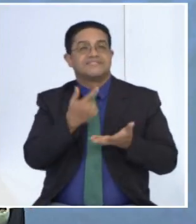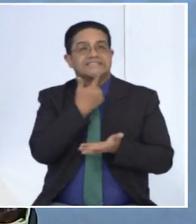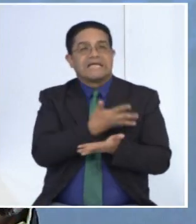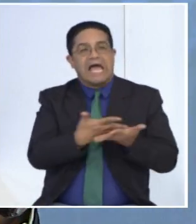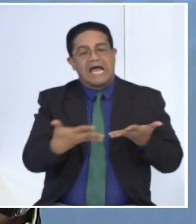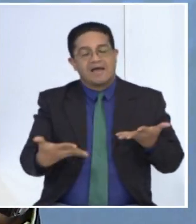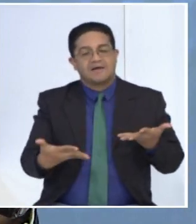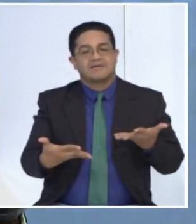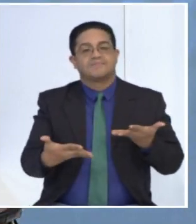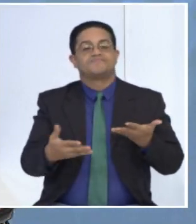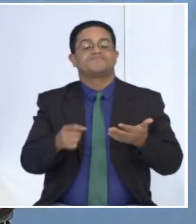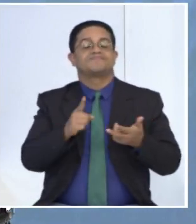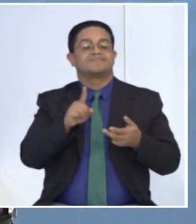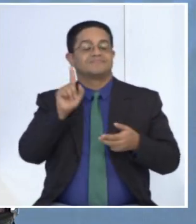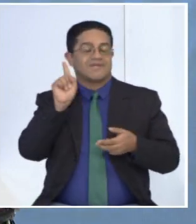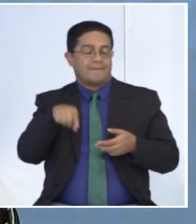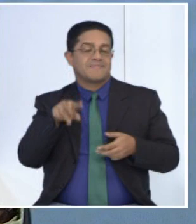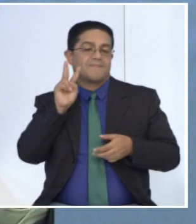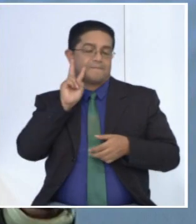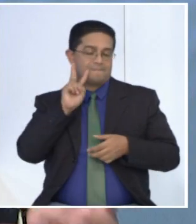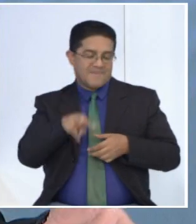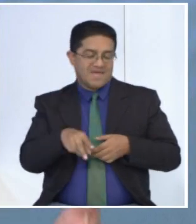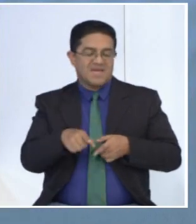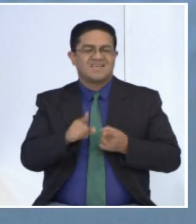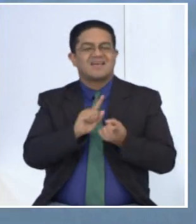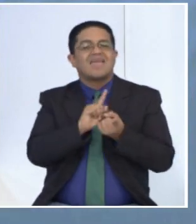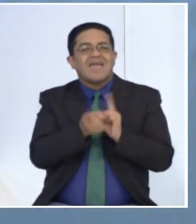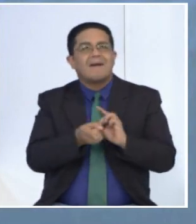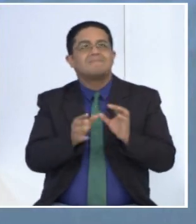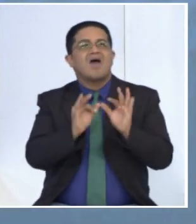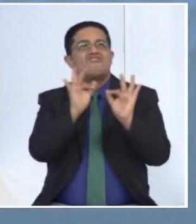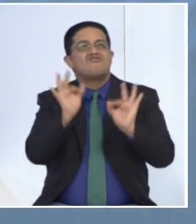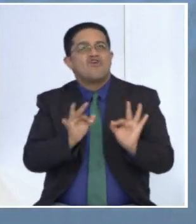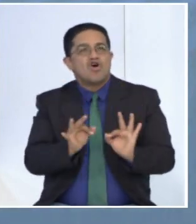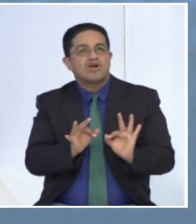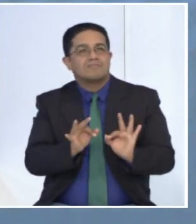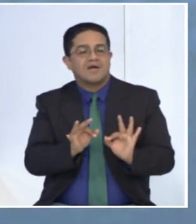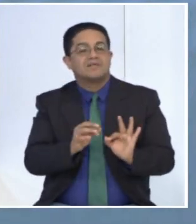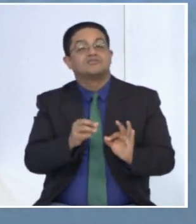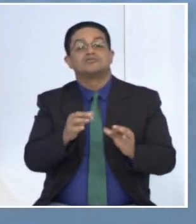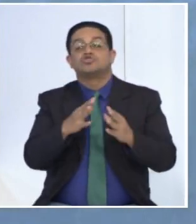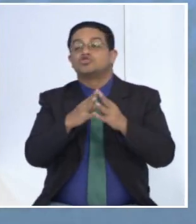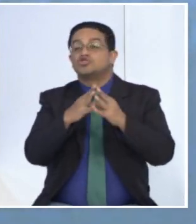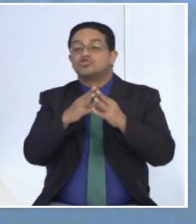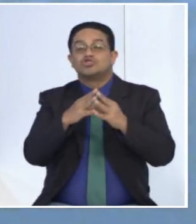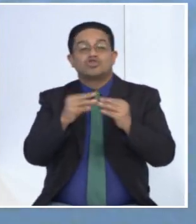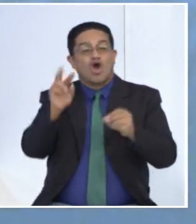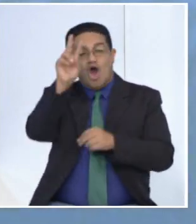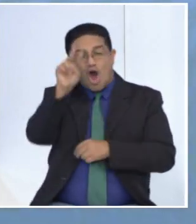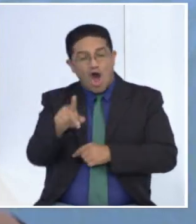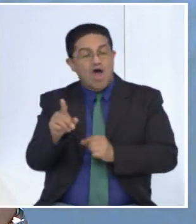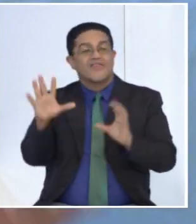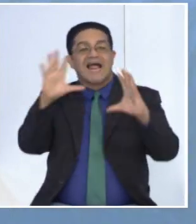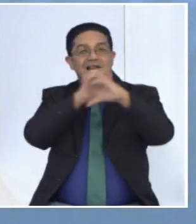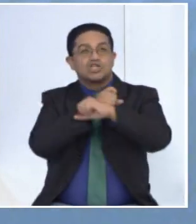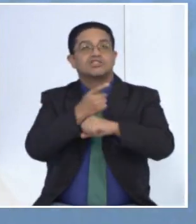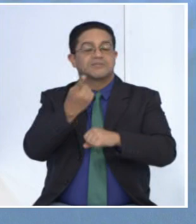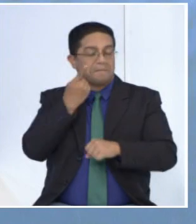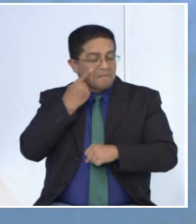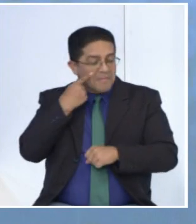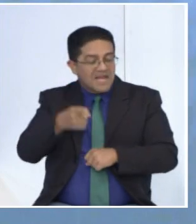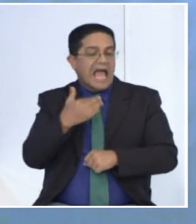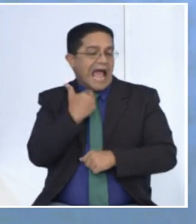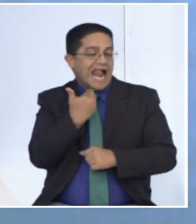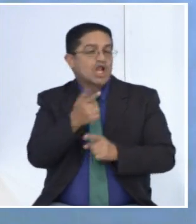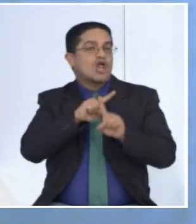ver cómo está su pie, si el pie empieza a deformarse, empieza a inflamarse. Esos son los tips. Todas las noches el paciente tiene que evaluar sus pies y ver si hay algo que se modifica